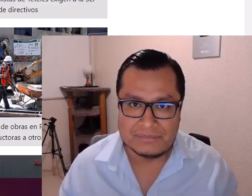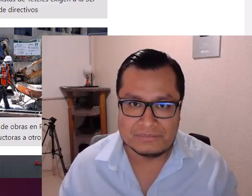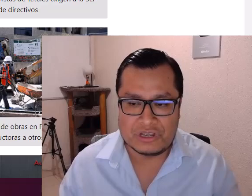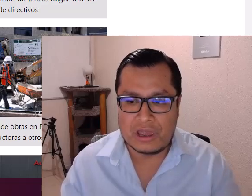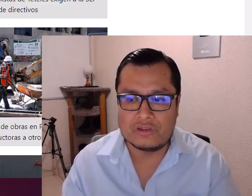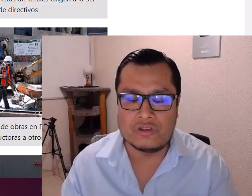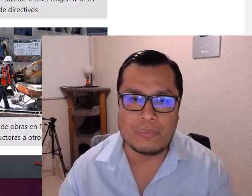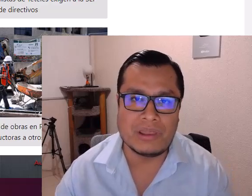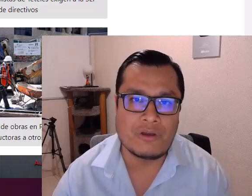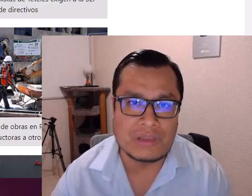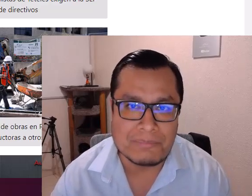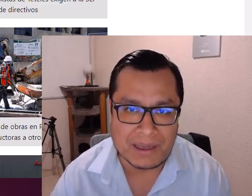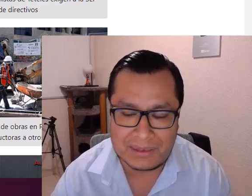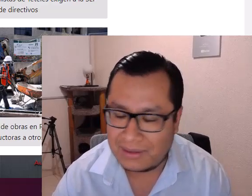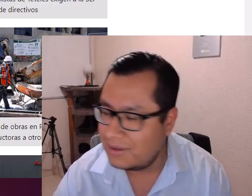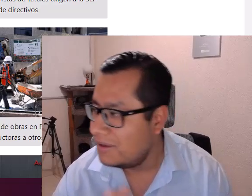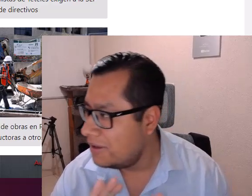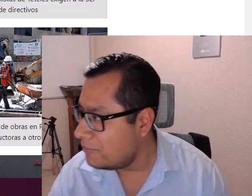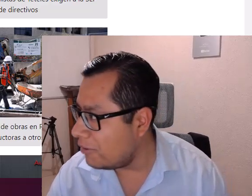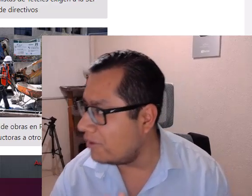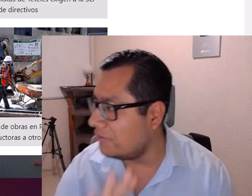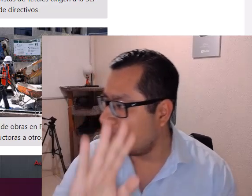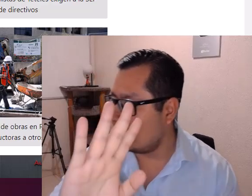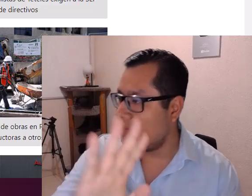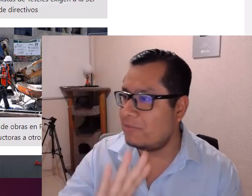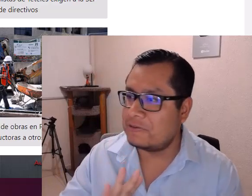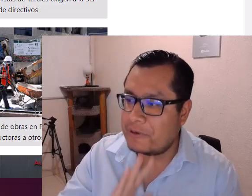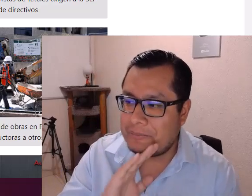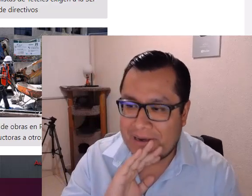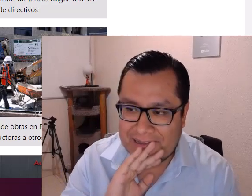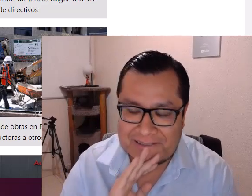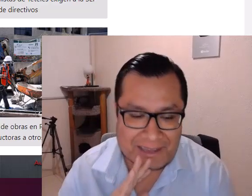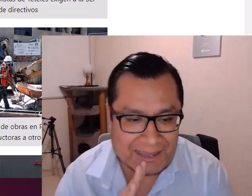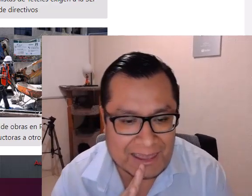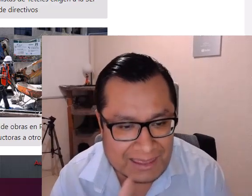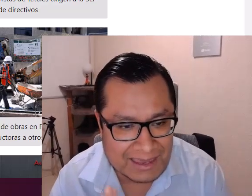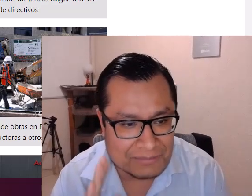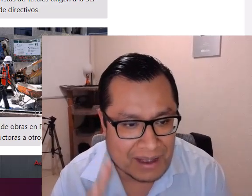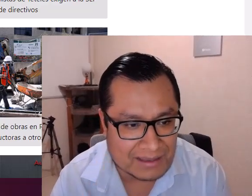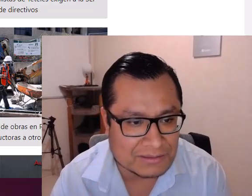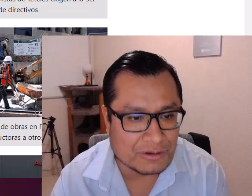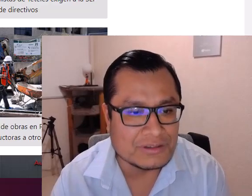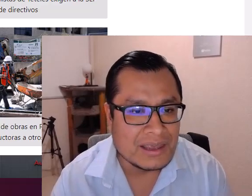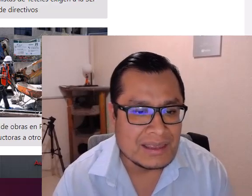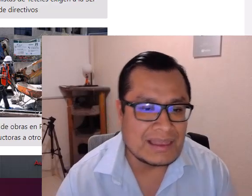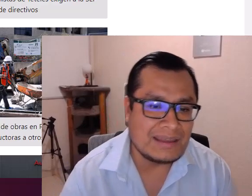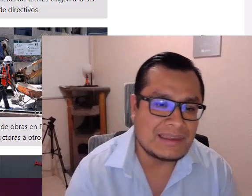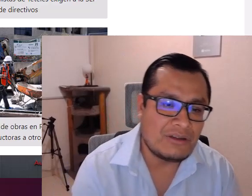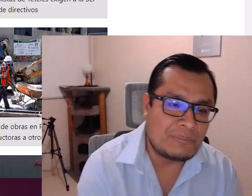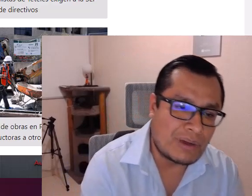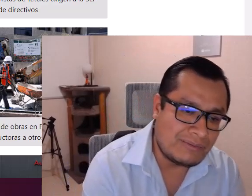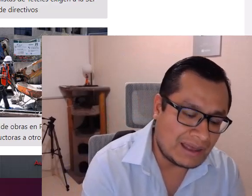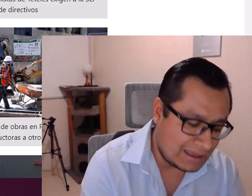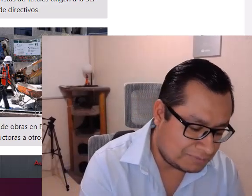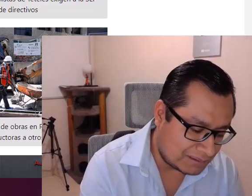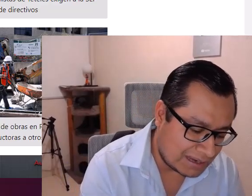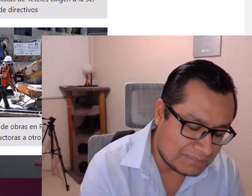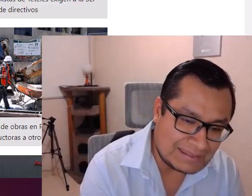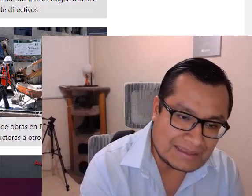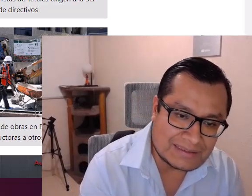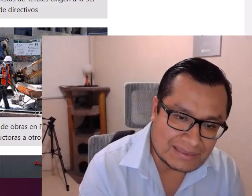si ellos no pueden con el paquete Pero bueno miren Vámonos por partes el día de ayer maestros del estado de Puebla